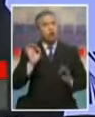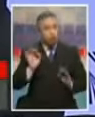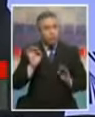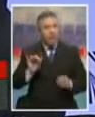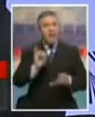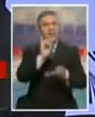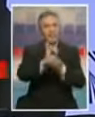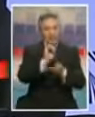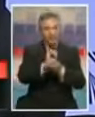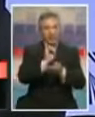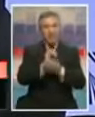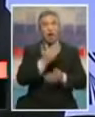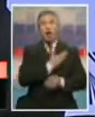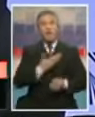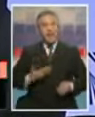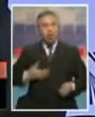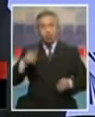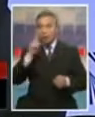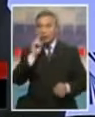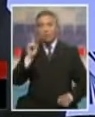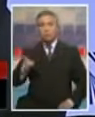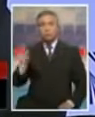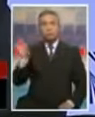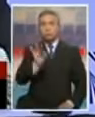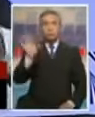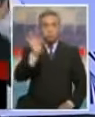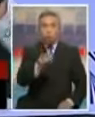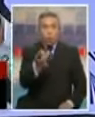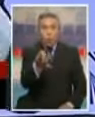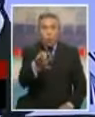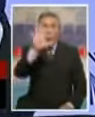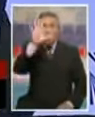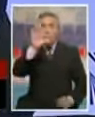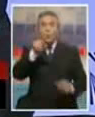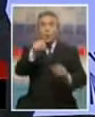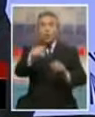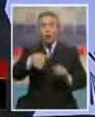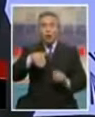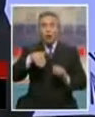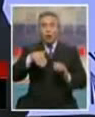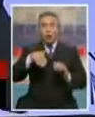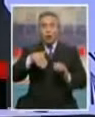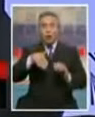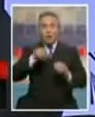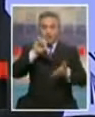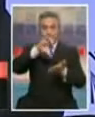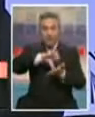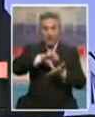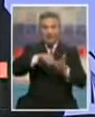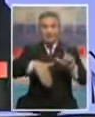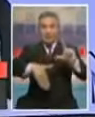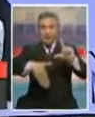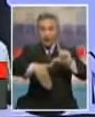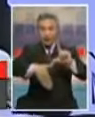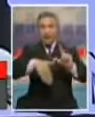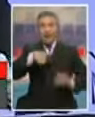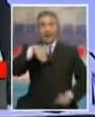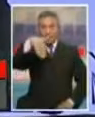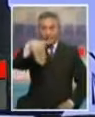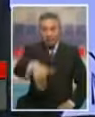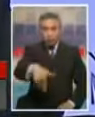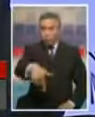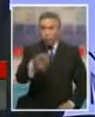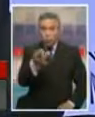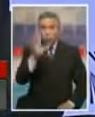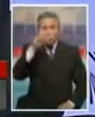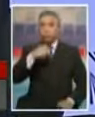intendentes y los gobernadores sean designados. No es normal. Somos el único país de América Latina, el único país de América del Sur, donde los intendentes no son designados. No es normal, y esa es